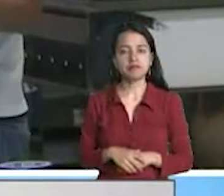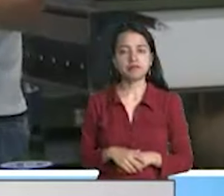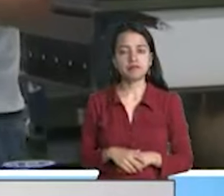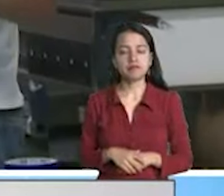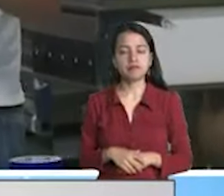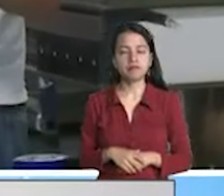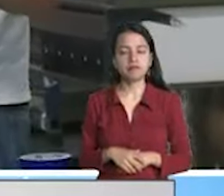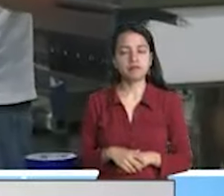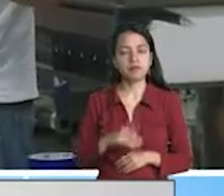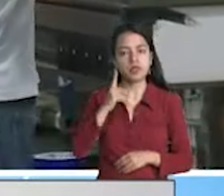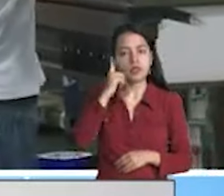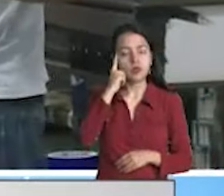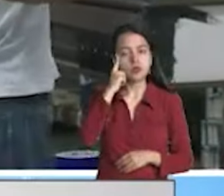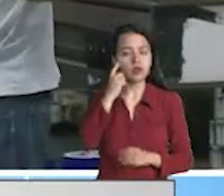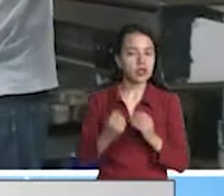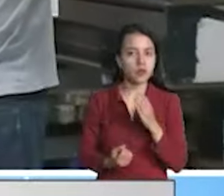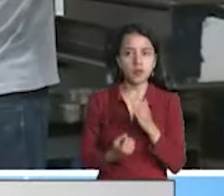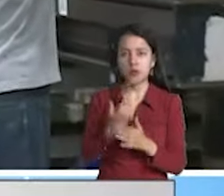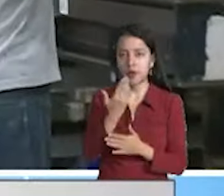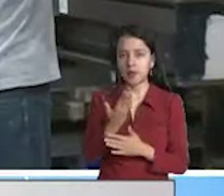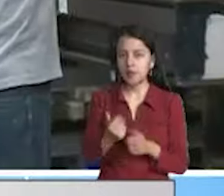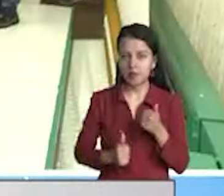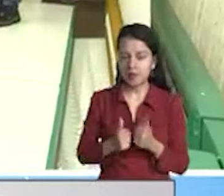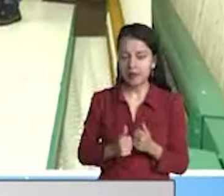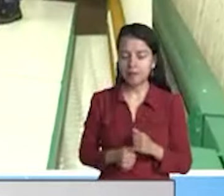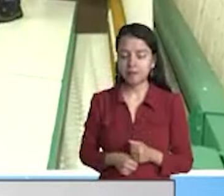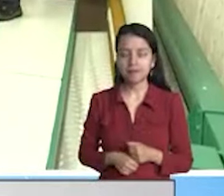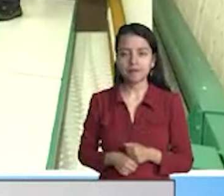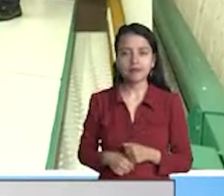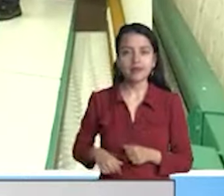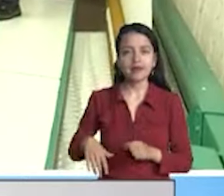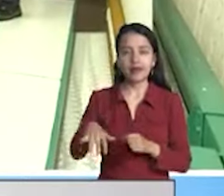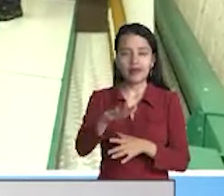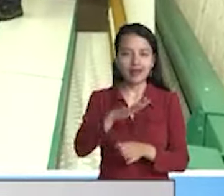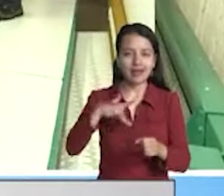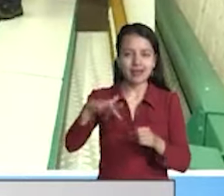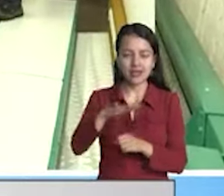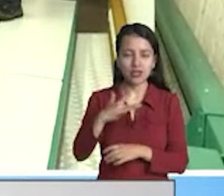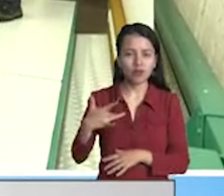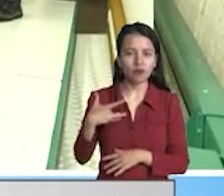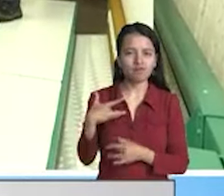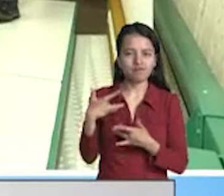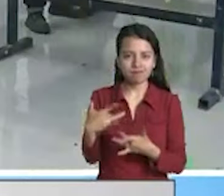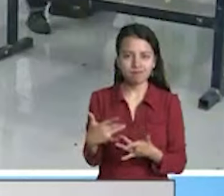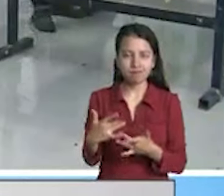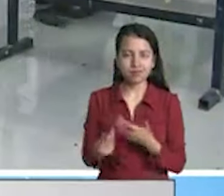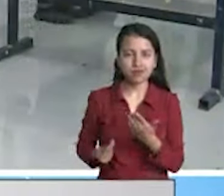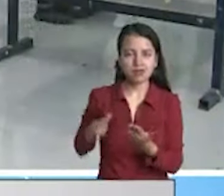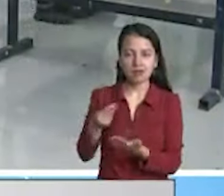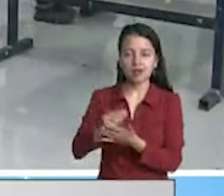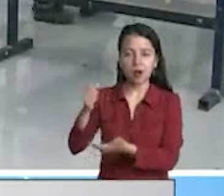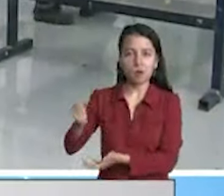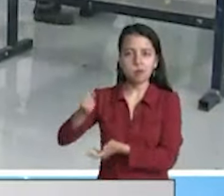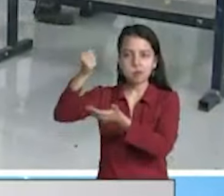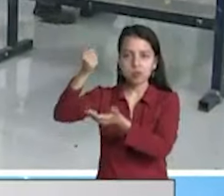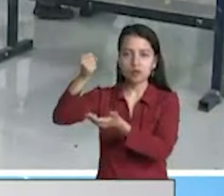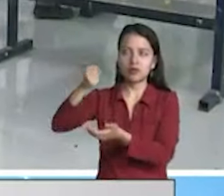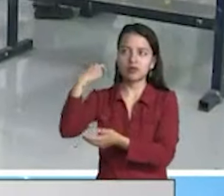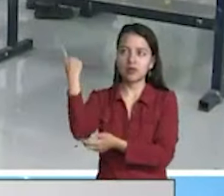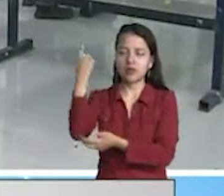son, yo pienso, la novedad en todo el proceso. Y es que en el sector solidario, que es el que se pagará con el presupuesto general de la